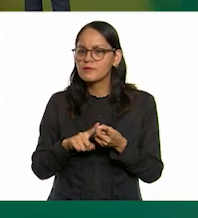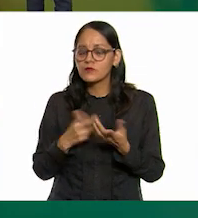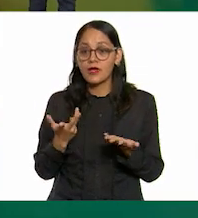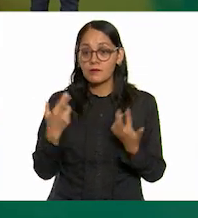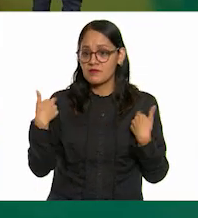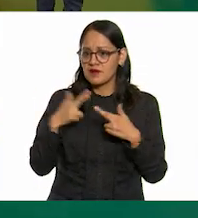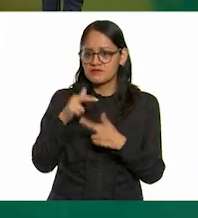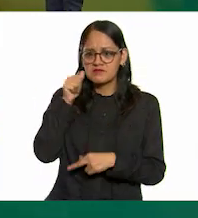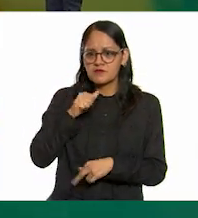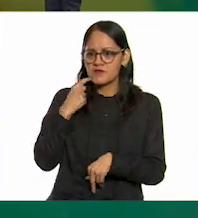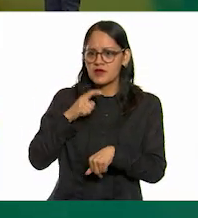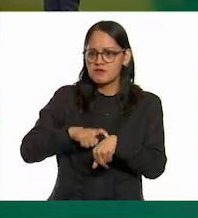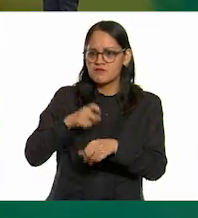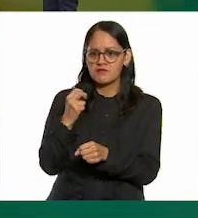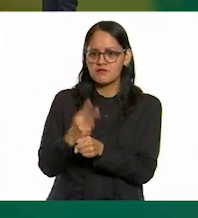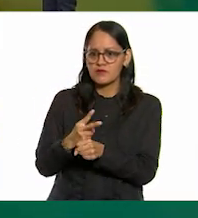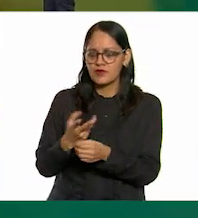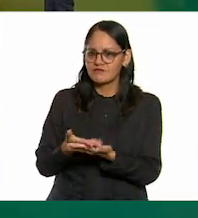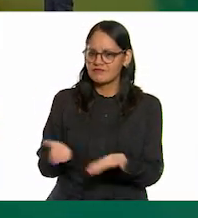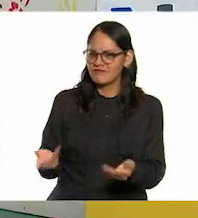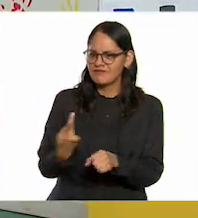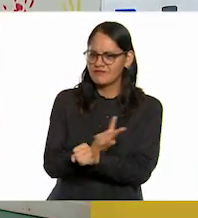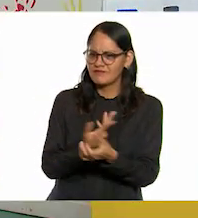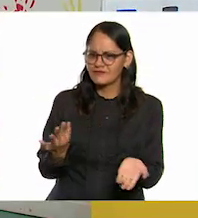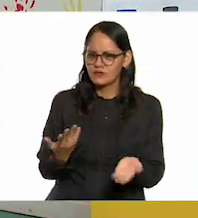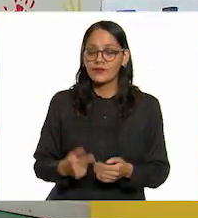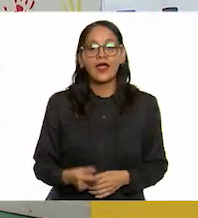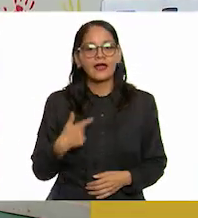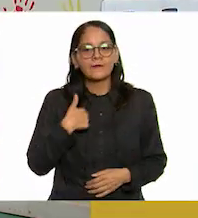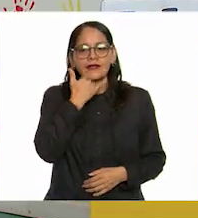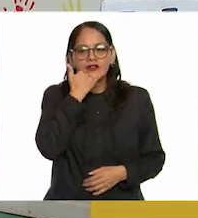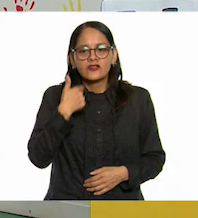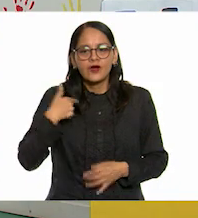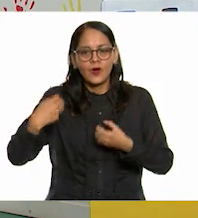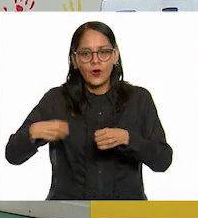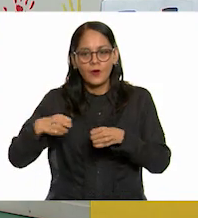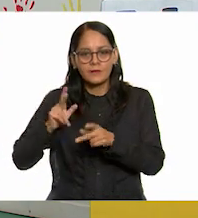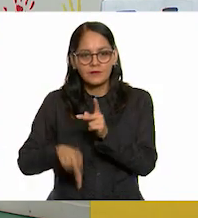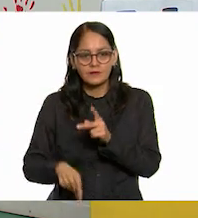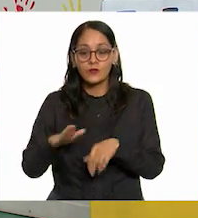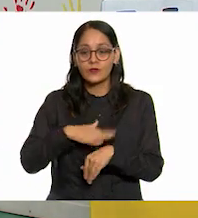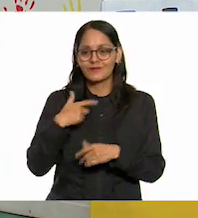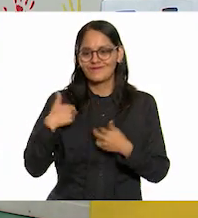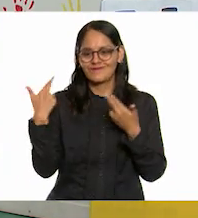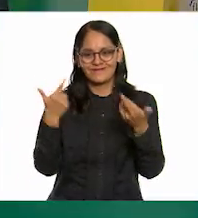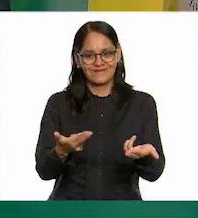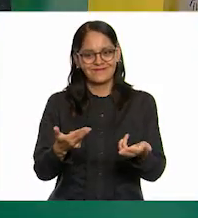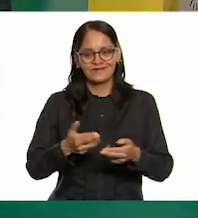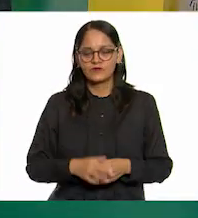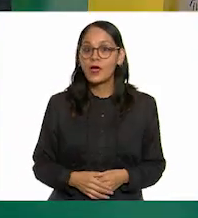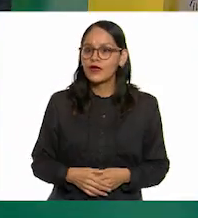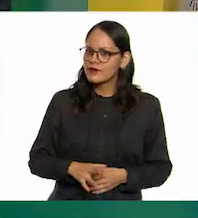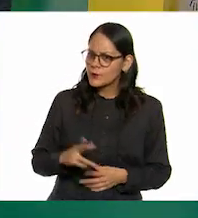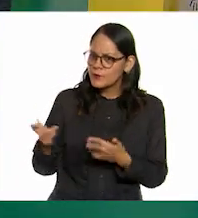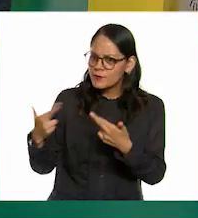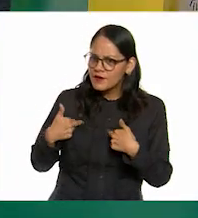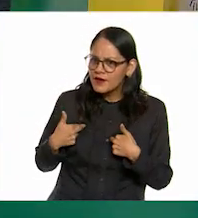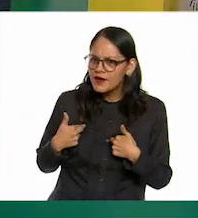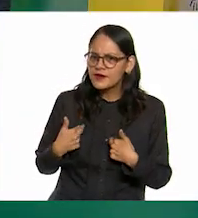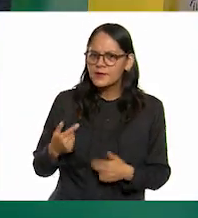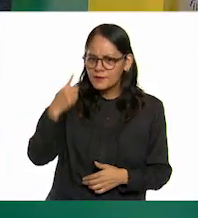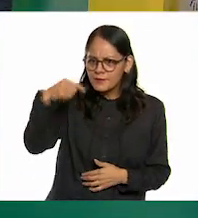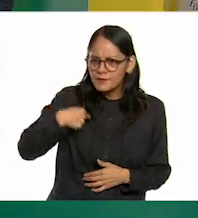muy puntual. ¿Y ahora qué le pasó? Así es. Bueno, es que me entretuve un poquito porque te traje un regalo. ¿Un regalo? Sí. ¿Para